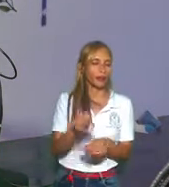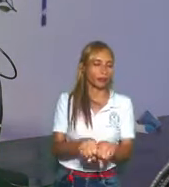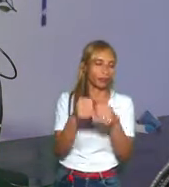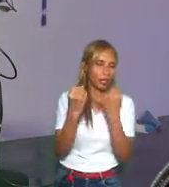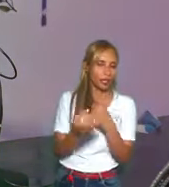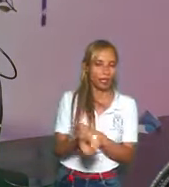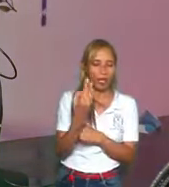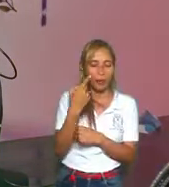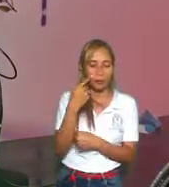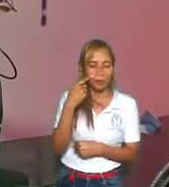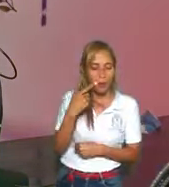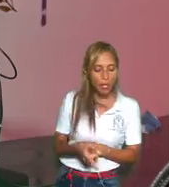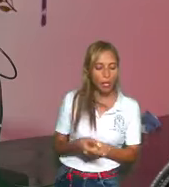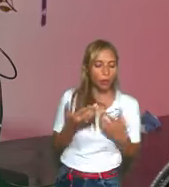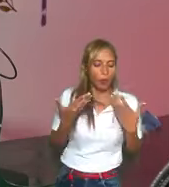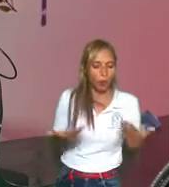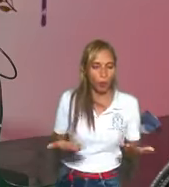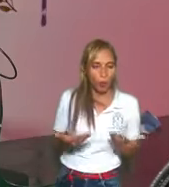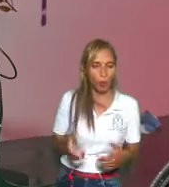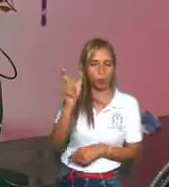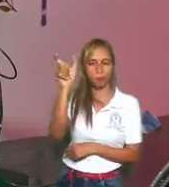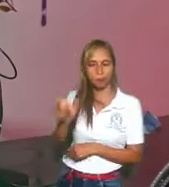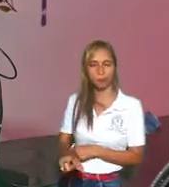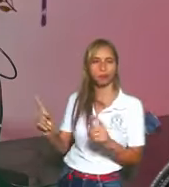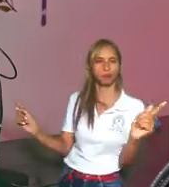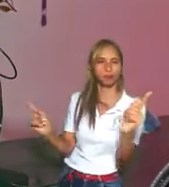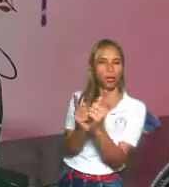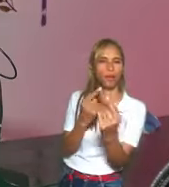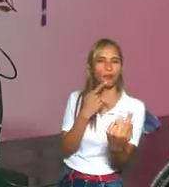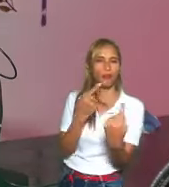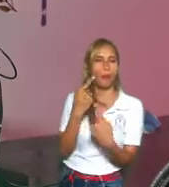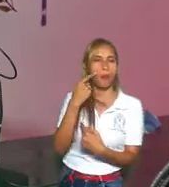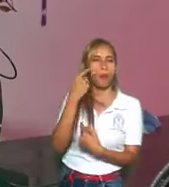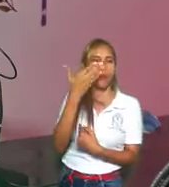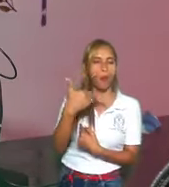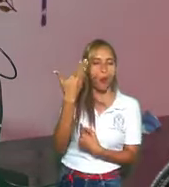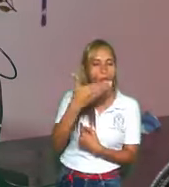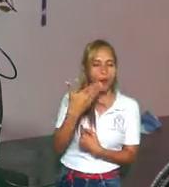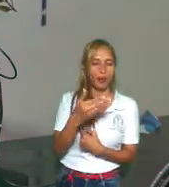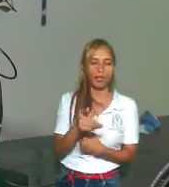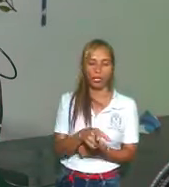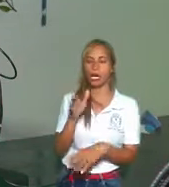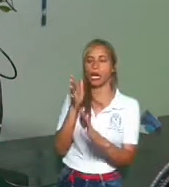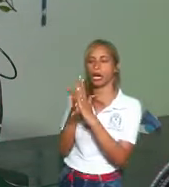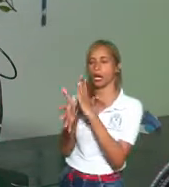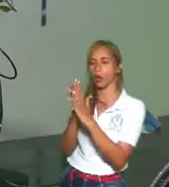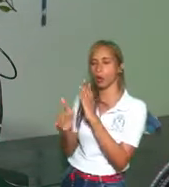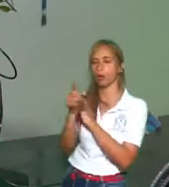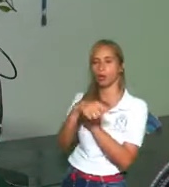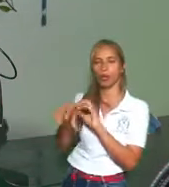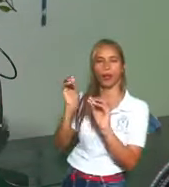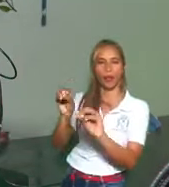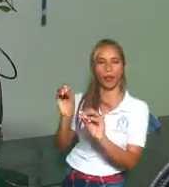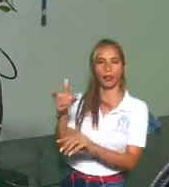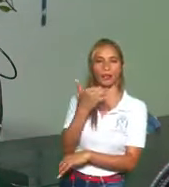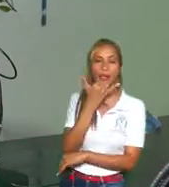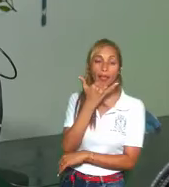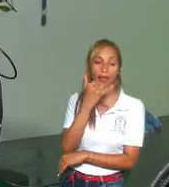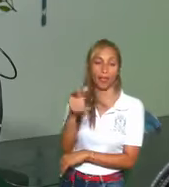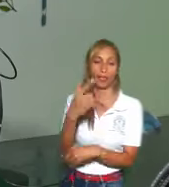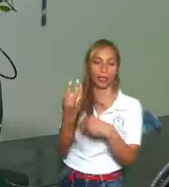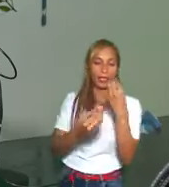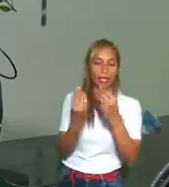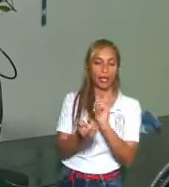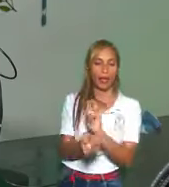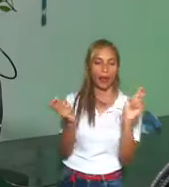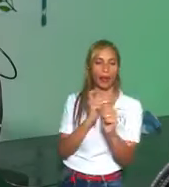revisiones, llegar donde el usuario, hacer la prueba de llaves, informarle pues al usuario la situación que hay con el medidor y realizar el cambio de esos